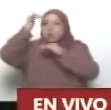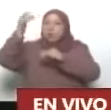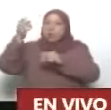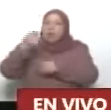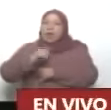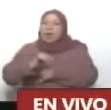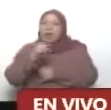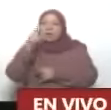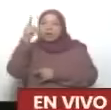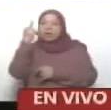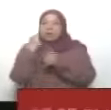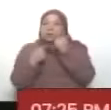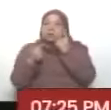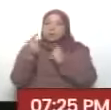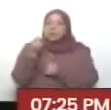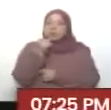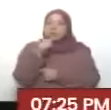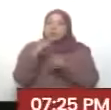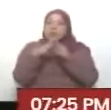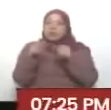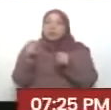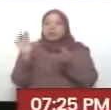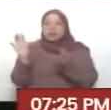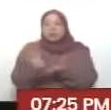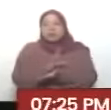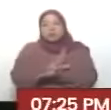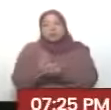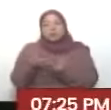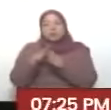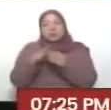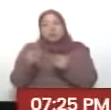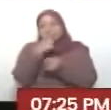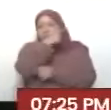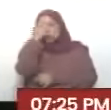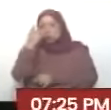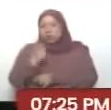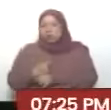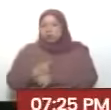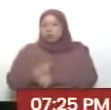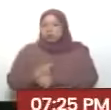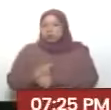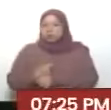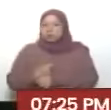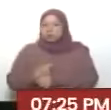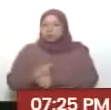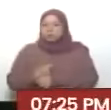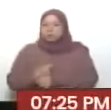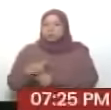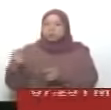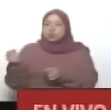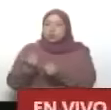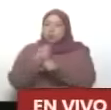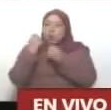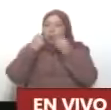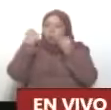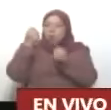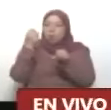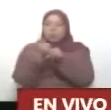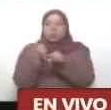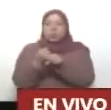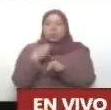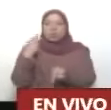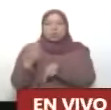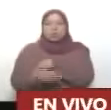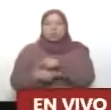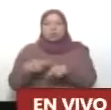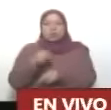tiene y toda esa atención, toda esa seriedad que tiene la gente con su rebeldía, con